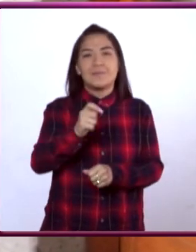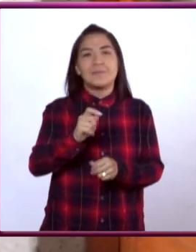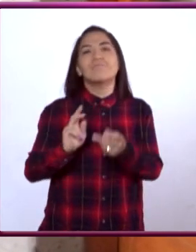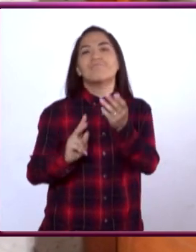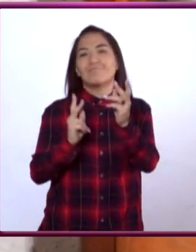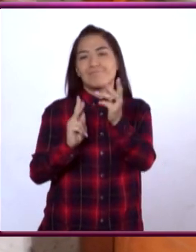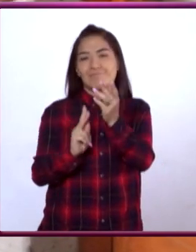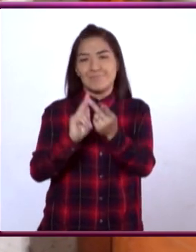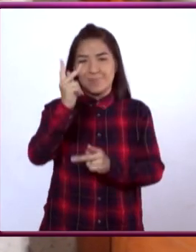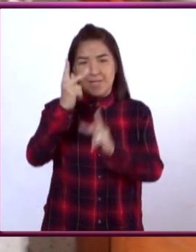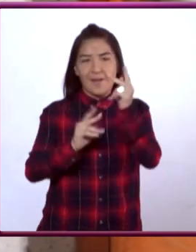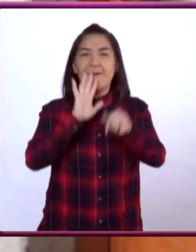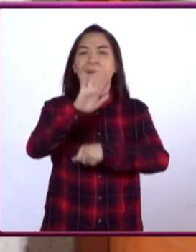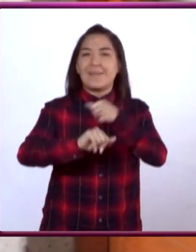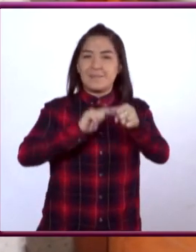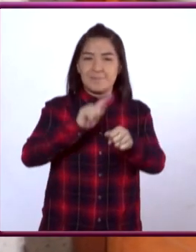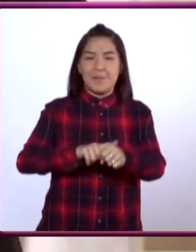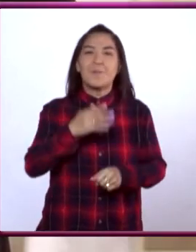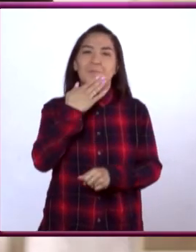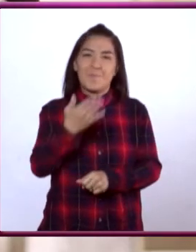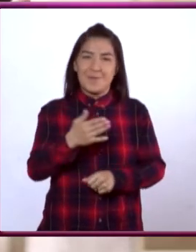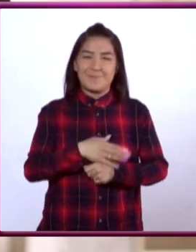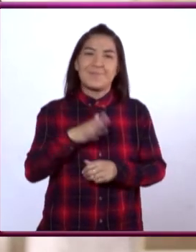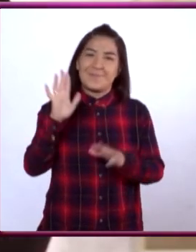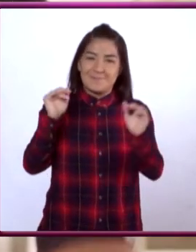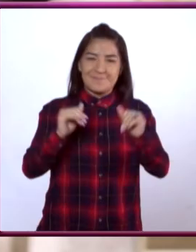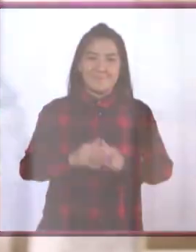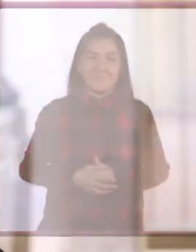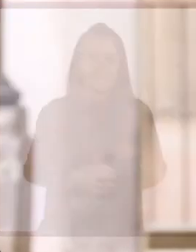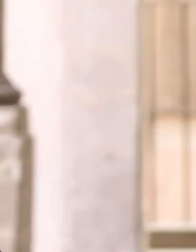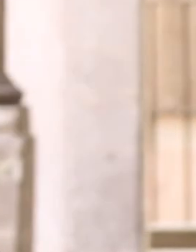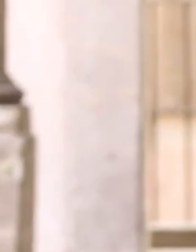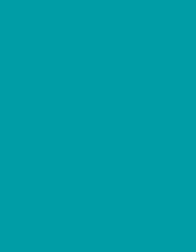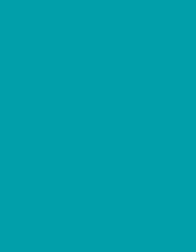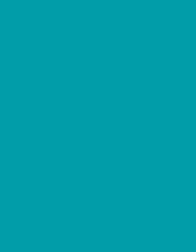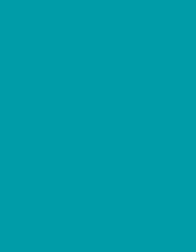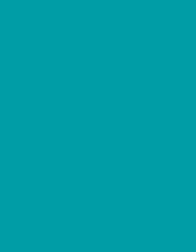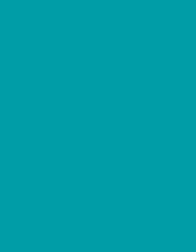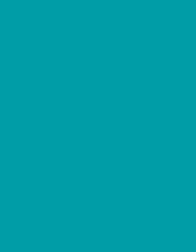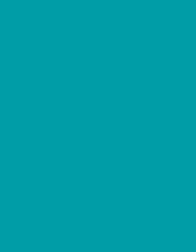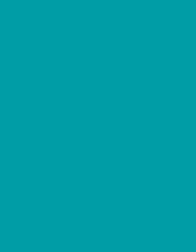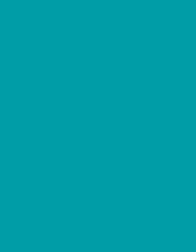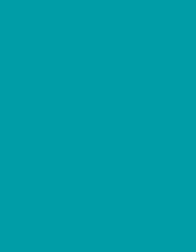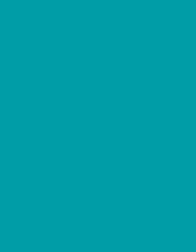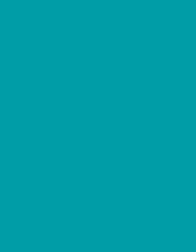que viene a continuación, naturaleza, también va a estar muy bueno, no se lo pueden perder. Adiós. Adiós.